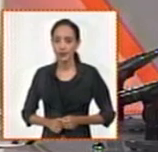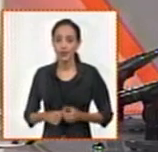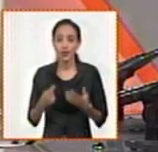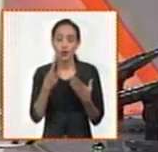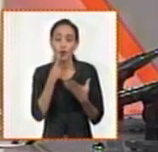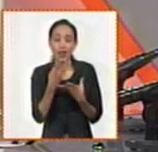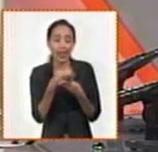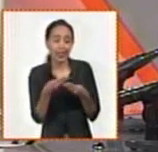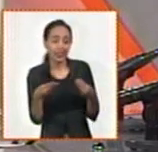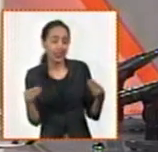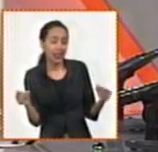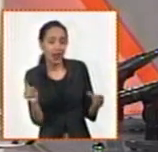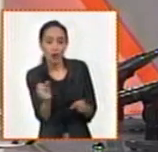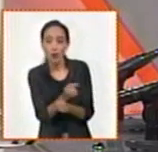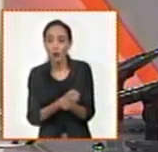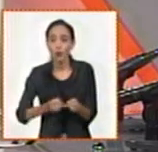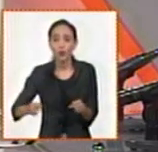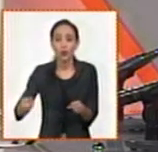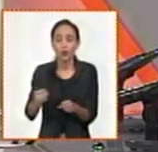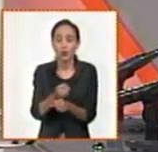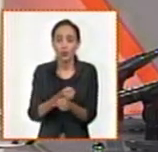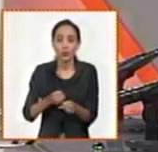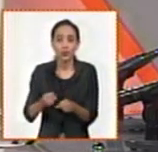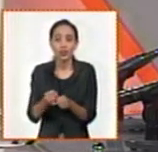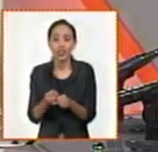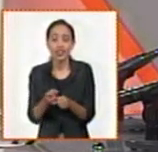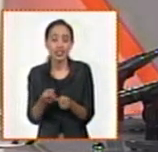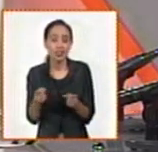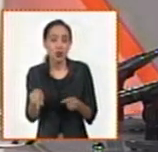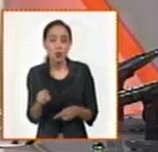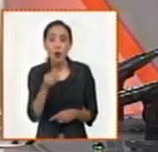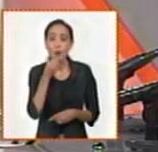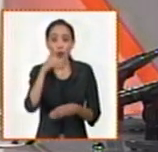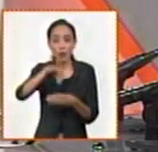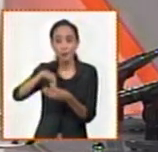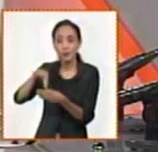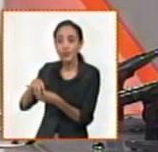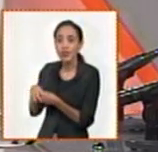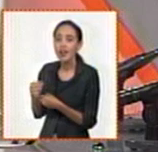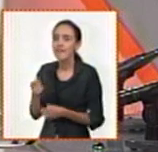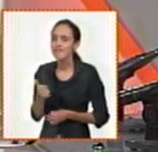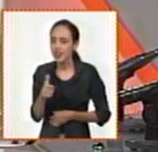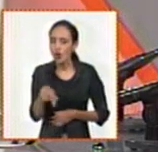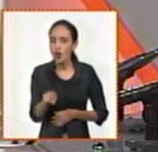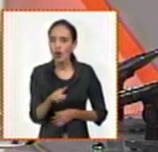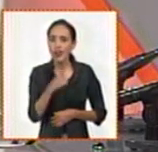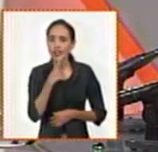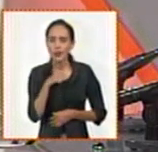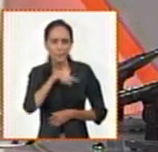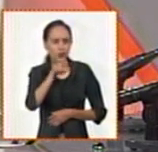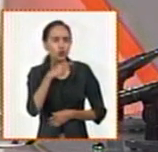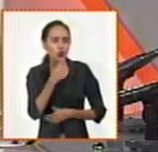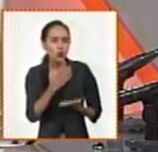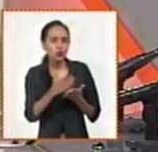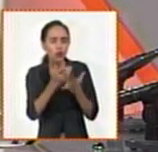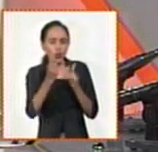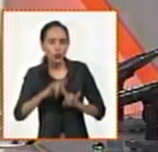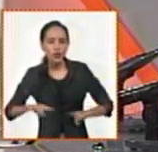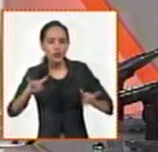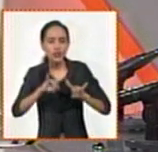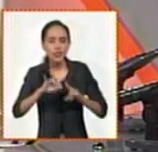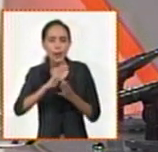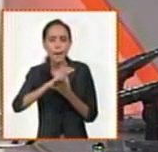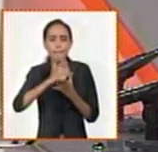de campos como ese de maíz y ese frijol, Dios mío, que producen allí. Tú estudiaste en la Universidad Marta Abreu